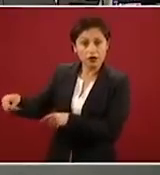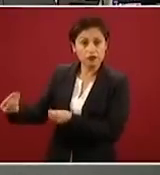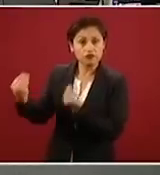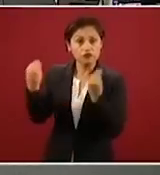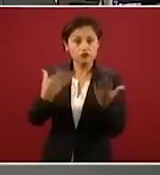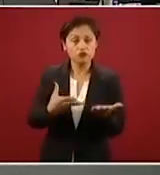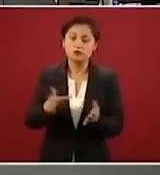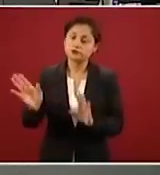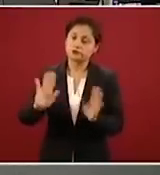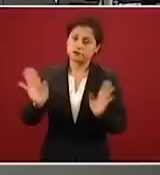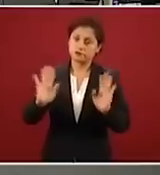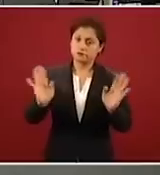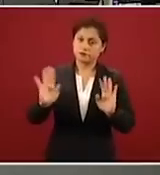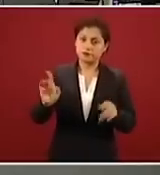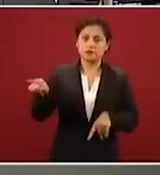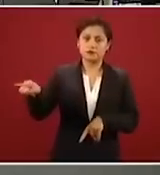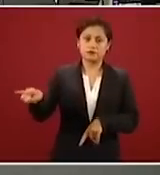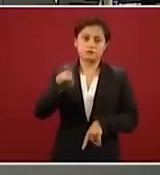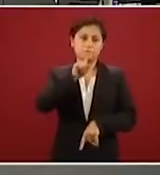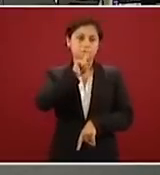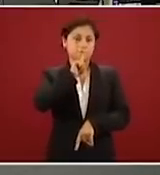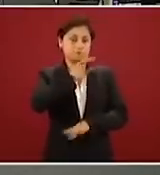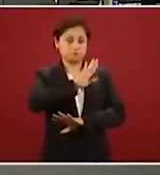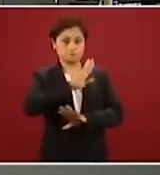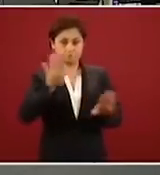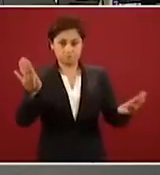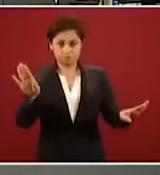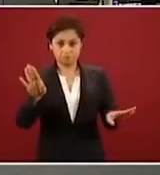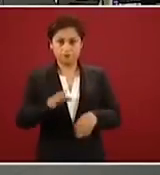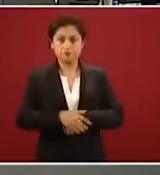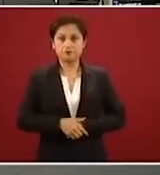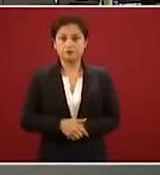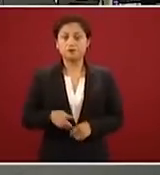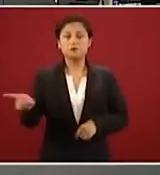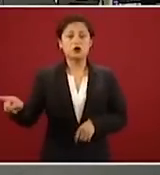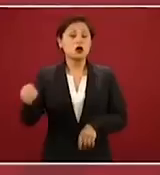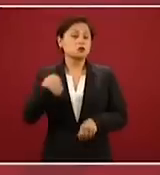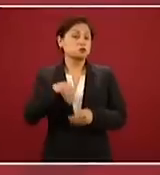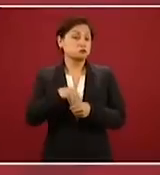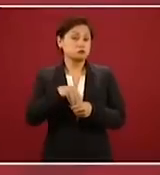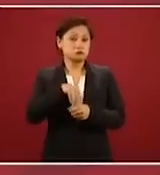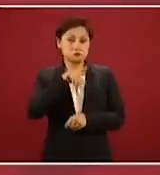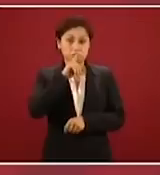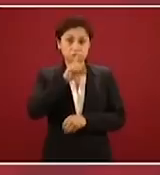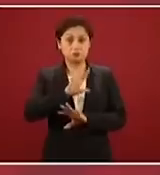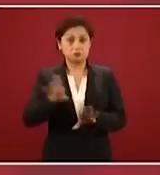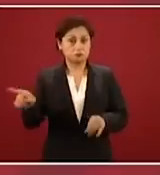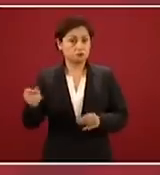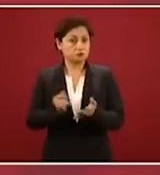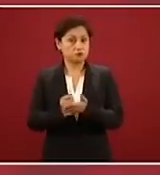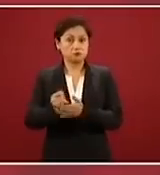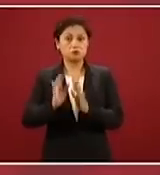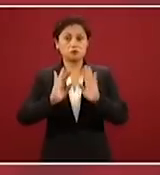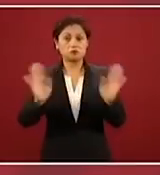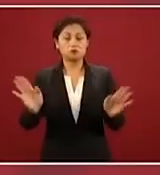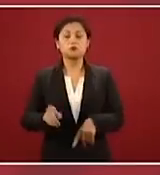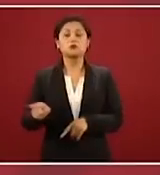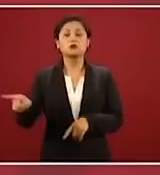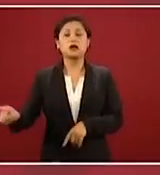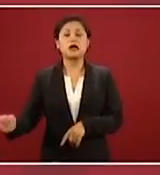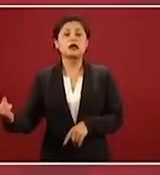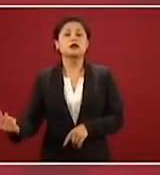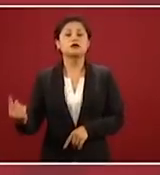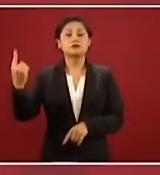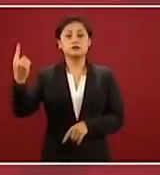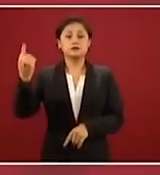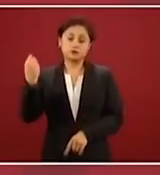Está porque me lo pidió. Pero se paró y puso la cantidad,